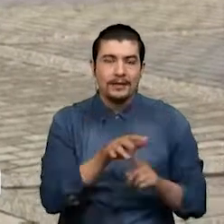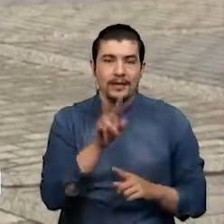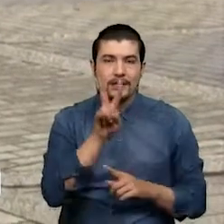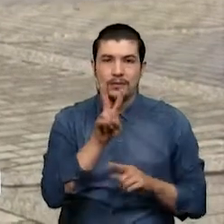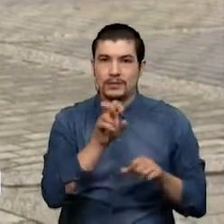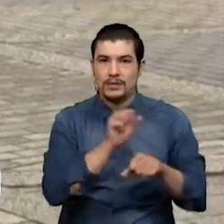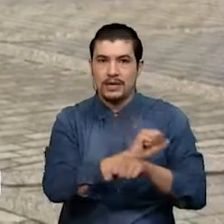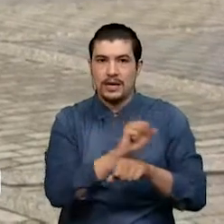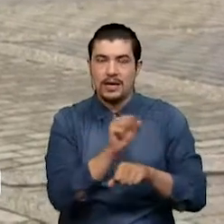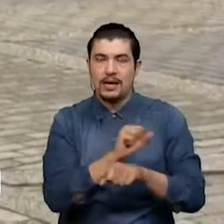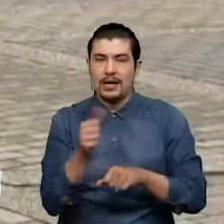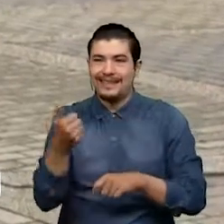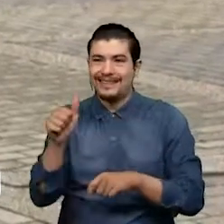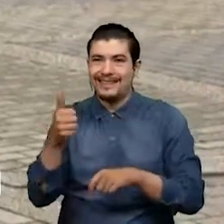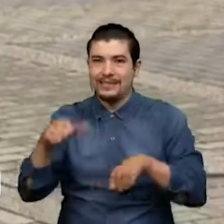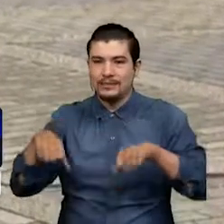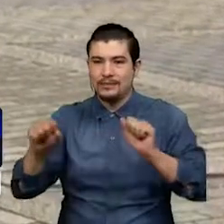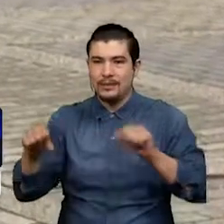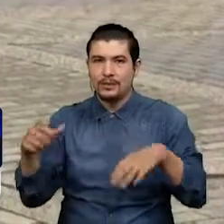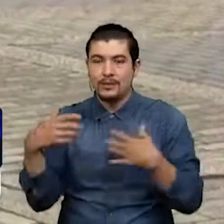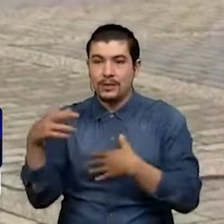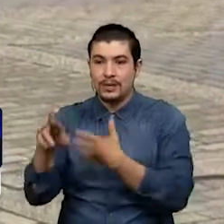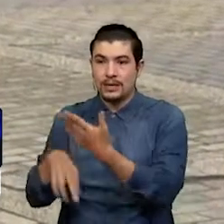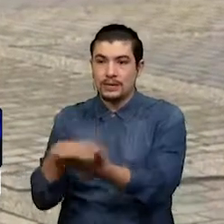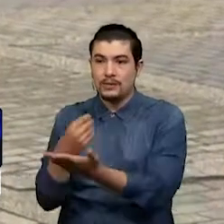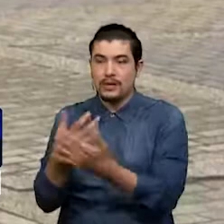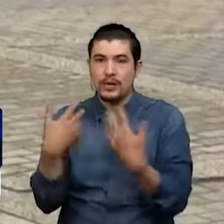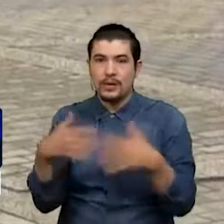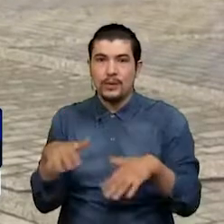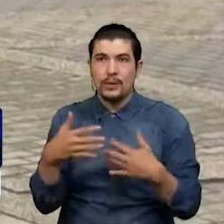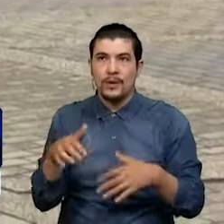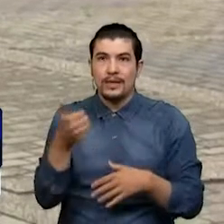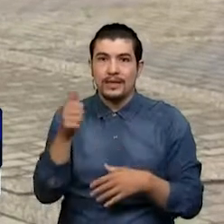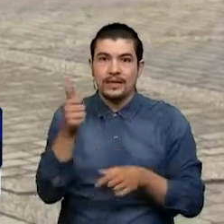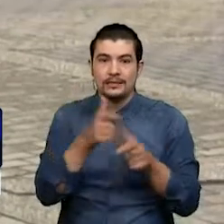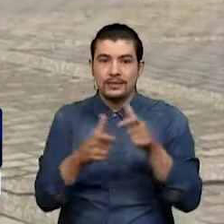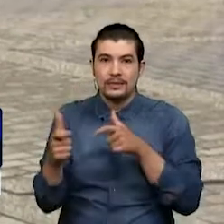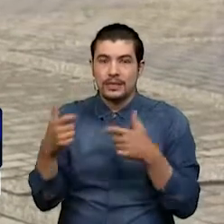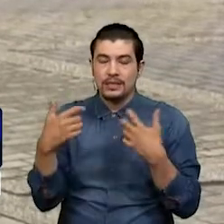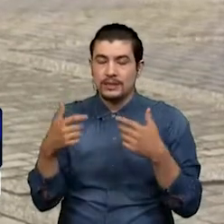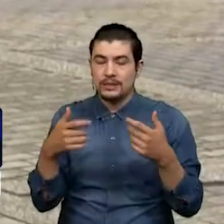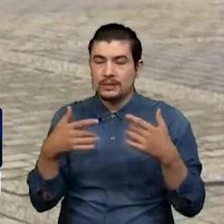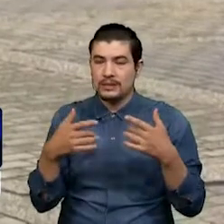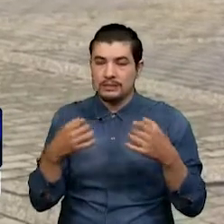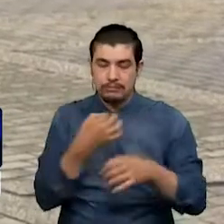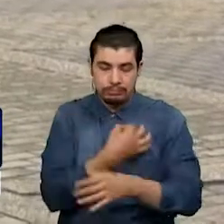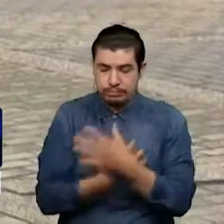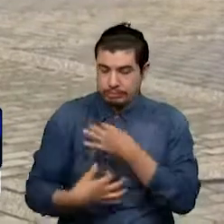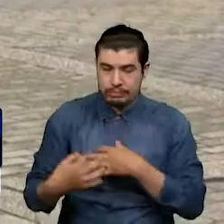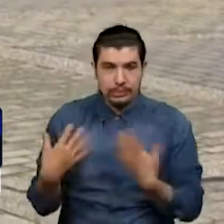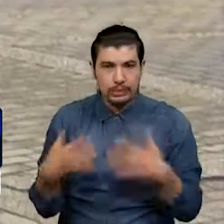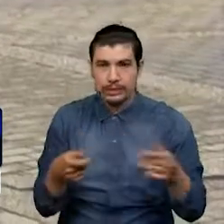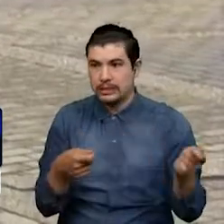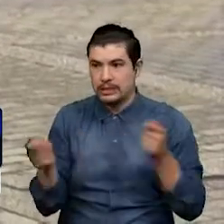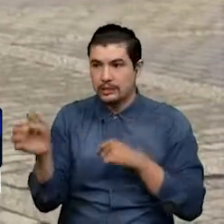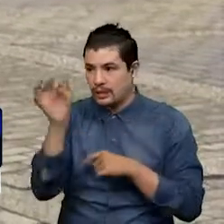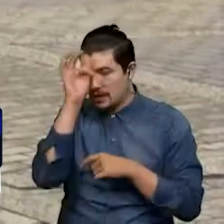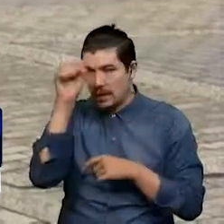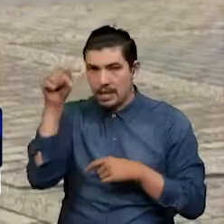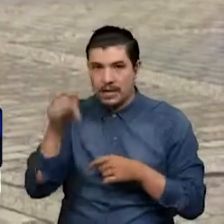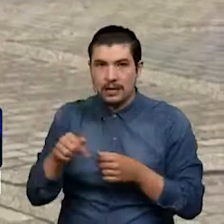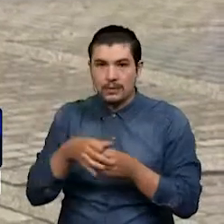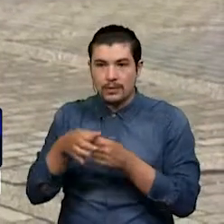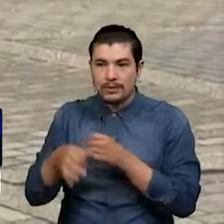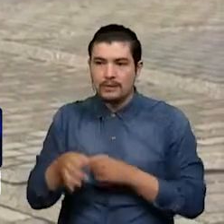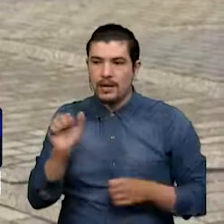2 vehículos, 10 motocicletas, que dejó como saldo a 10 heridos sin mayor novedad, presentado en el municipio de La